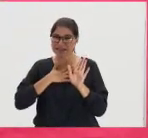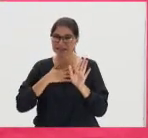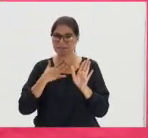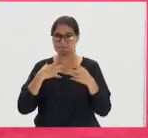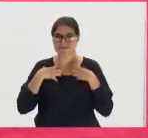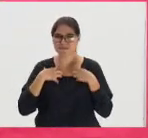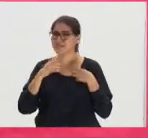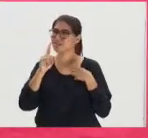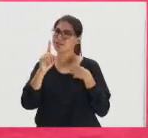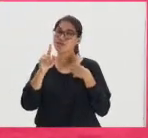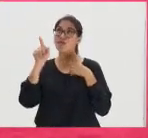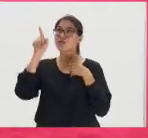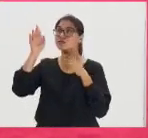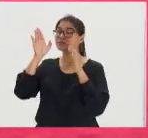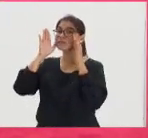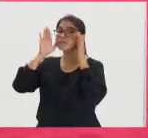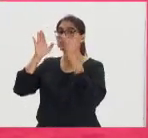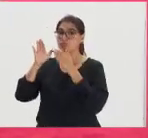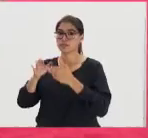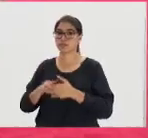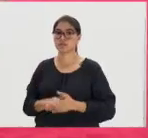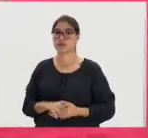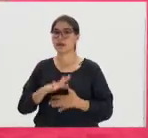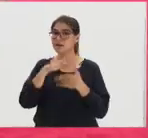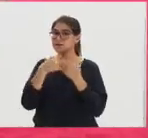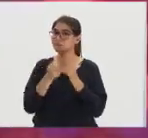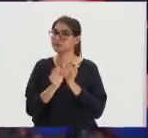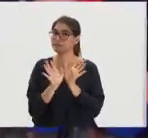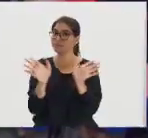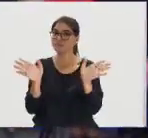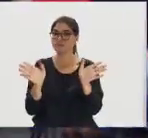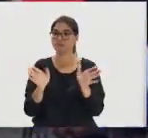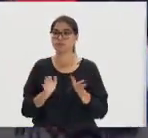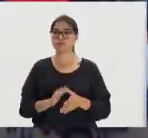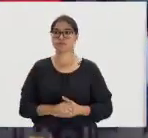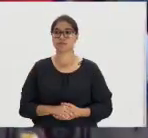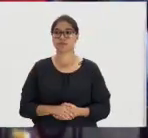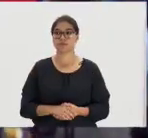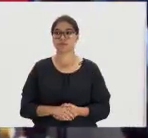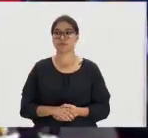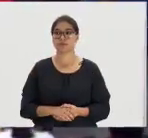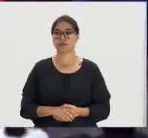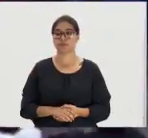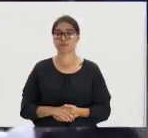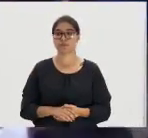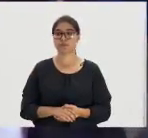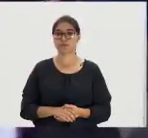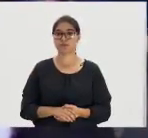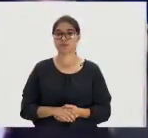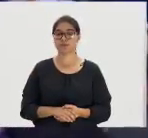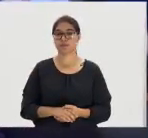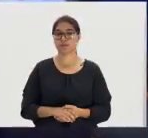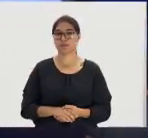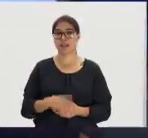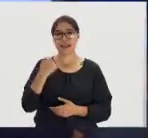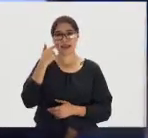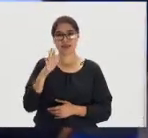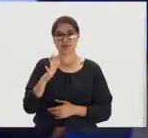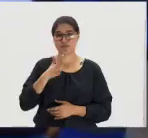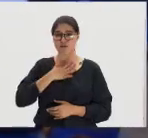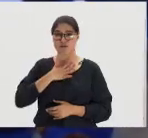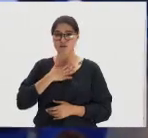en lo que se dice de Dios. Y eso es en general. No, no es excusa. No es que me esté excusando de ninguna manera. Si lo puedes probar,